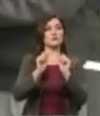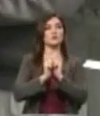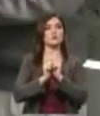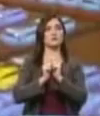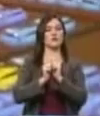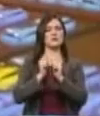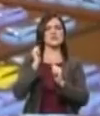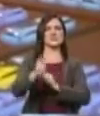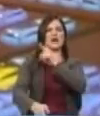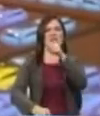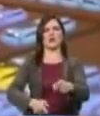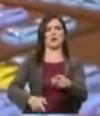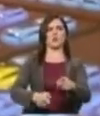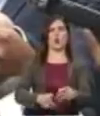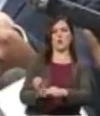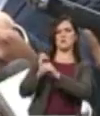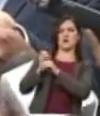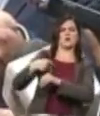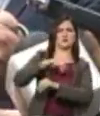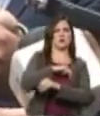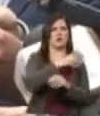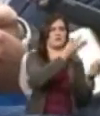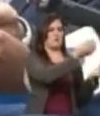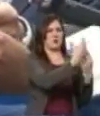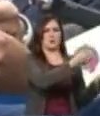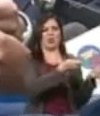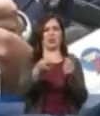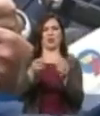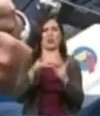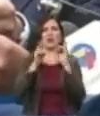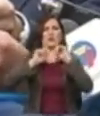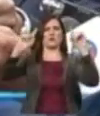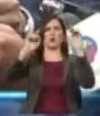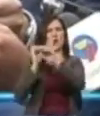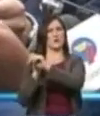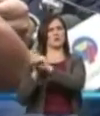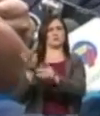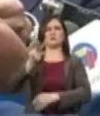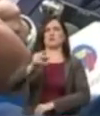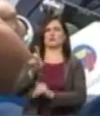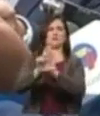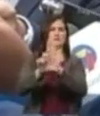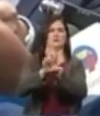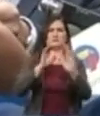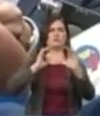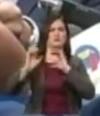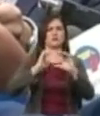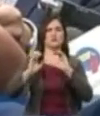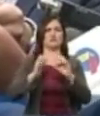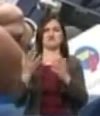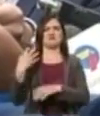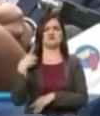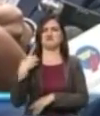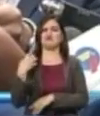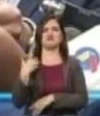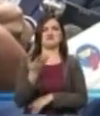imposición arbitraria de información a la prensa. Es evidente para todos los que vivimos dentro del país que efectivamente esa ley orgánica de comunicación no